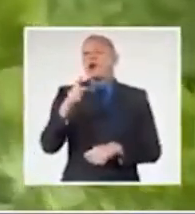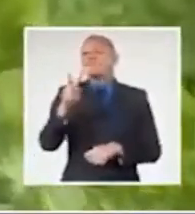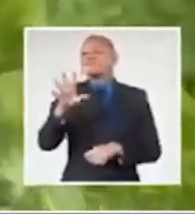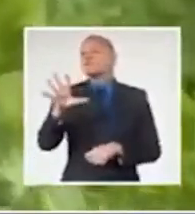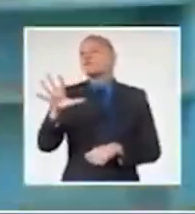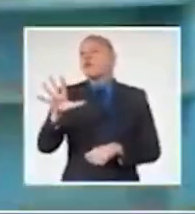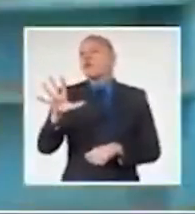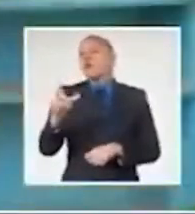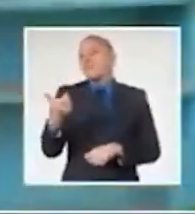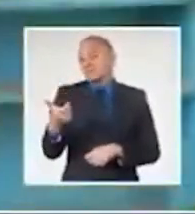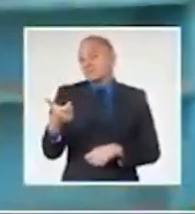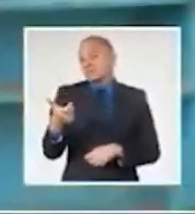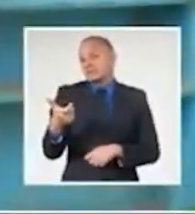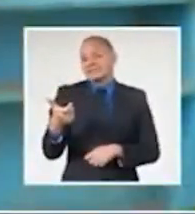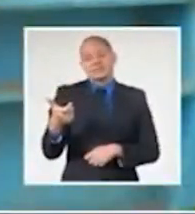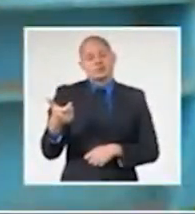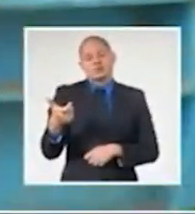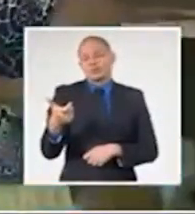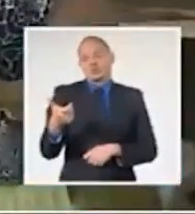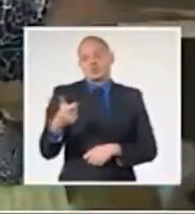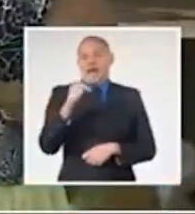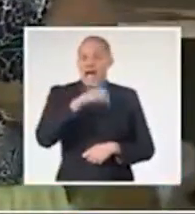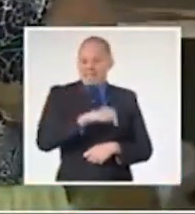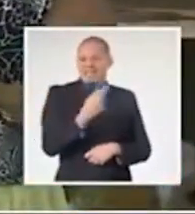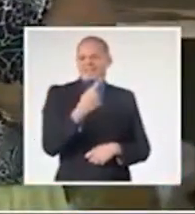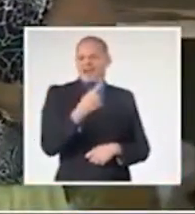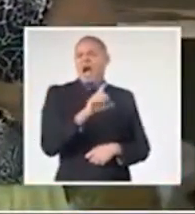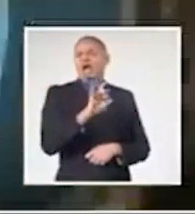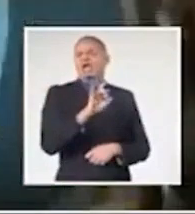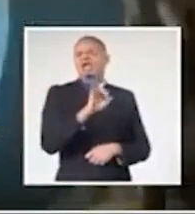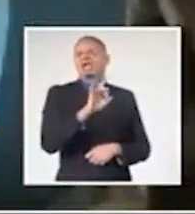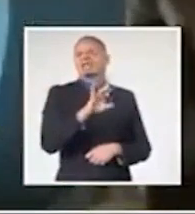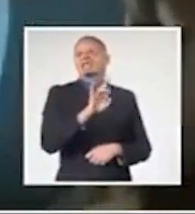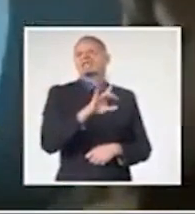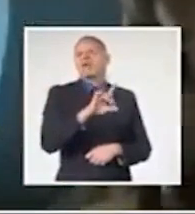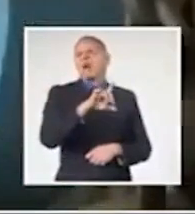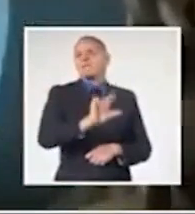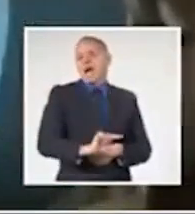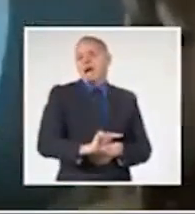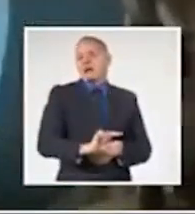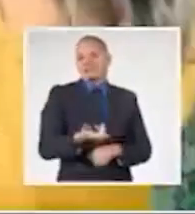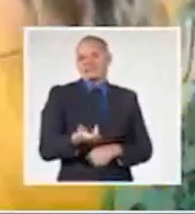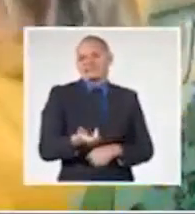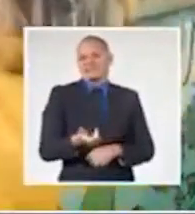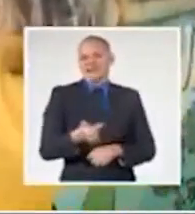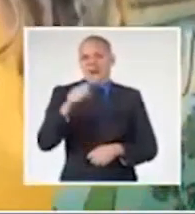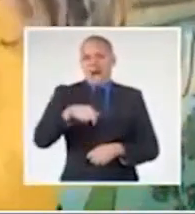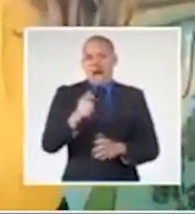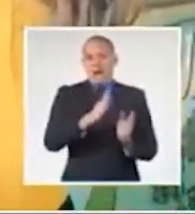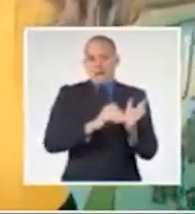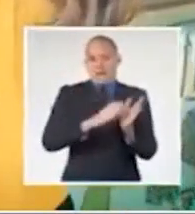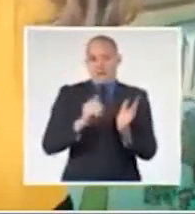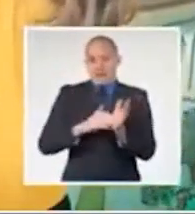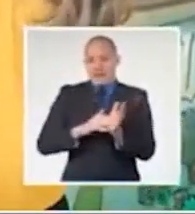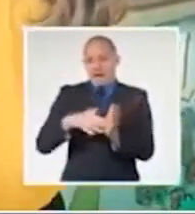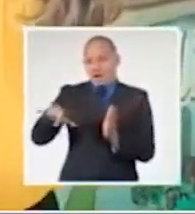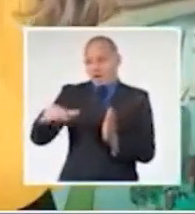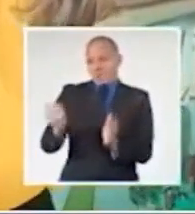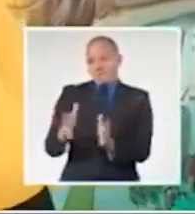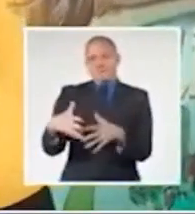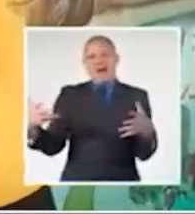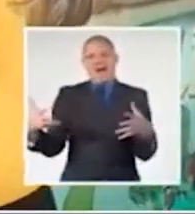con ambición y con incontinencia ha bajado aunque estamos los más óptimos de las cosechas de esos cultivos